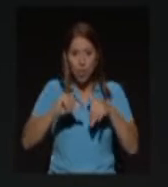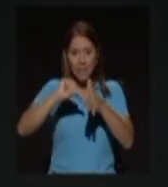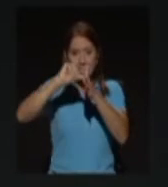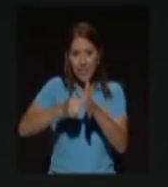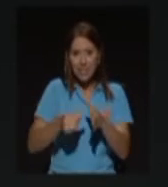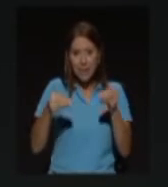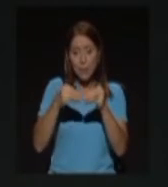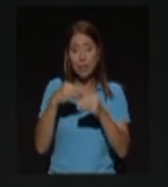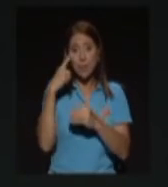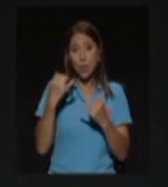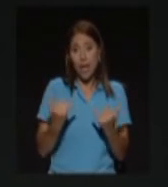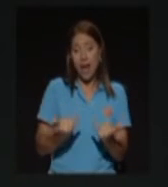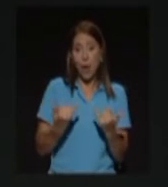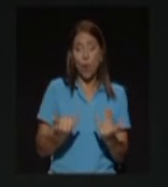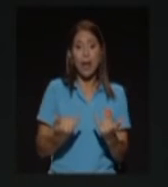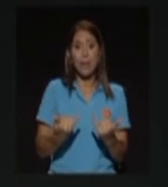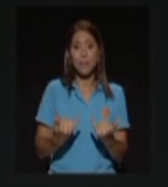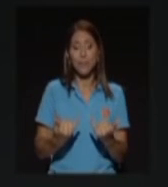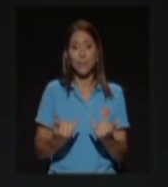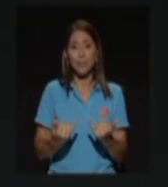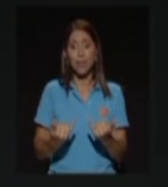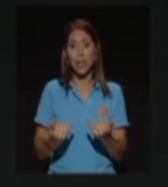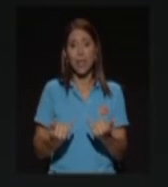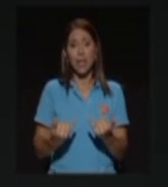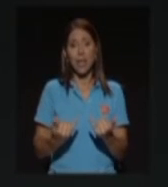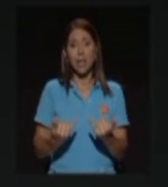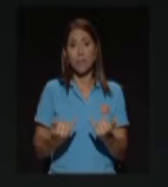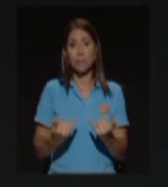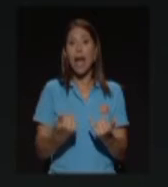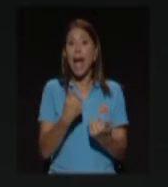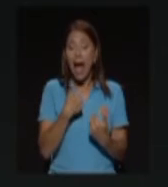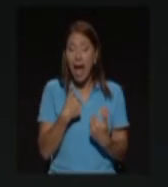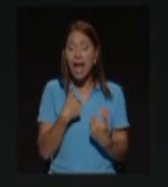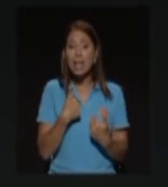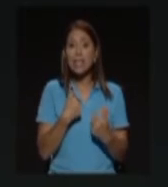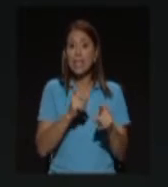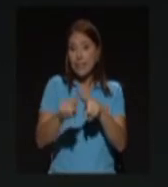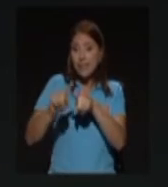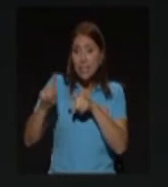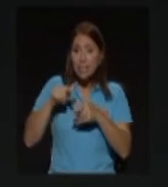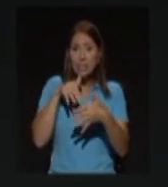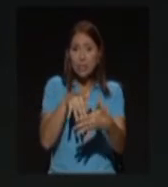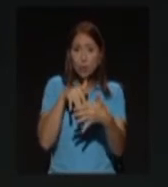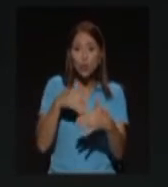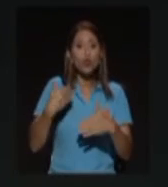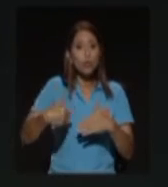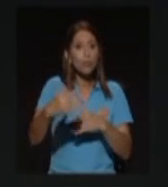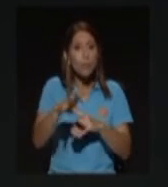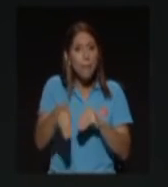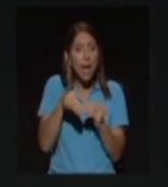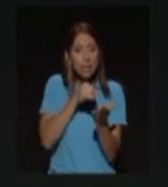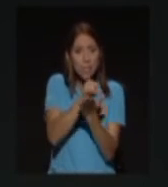porque ahora ha habido una serie de estudios, y los habrá más, del